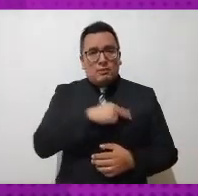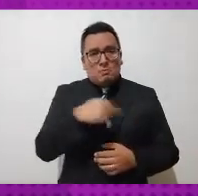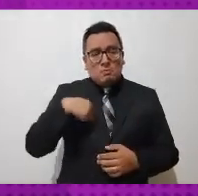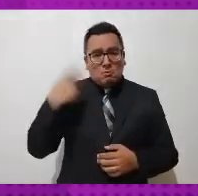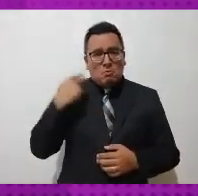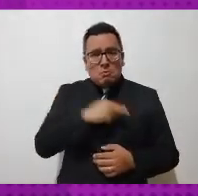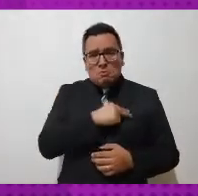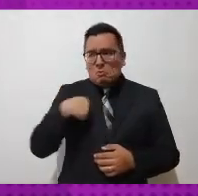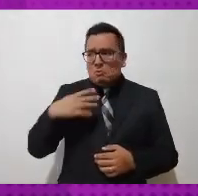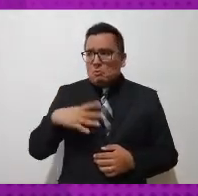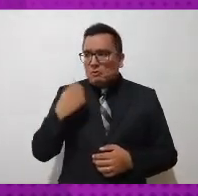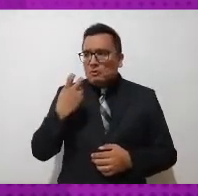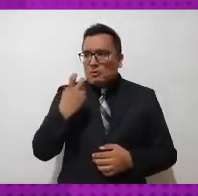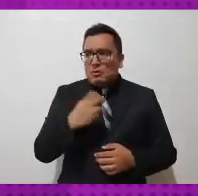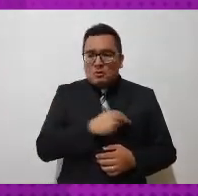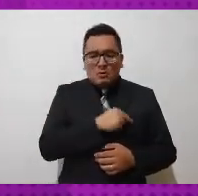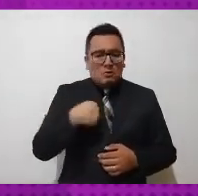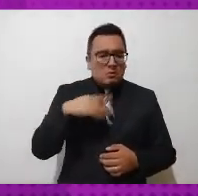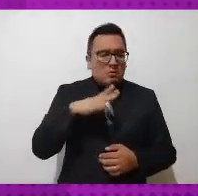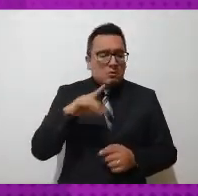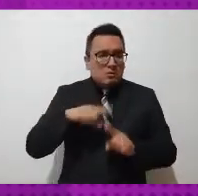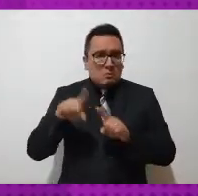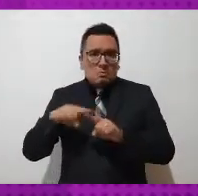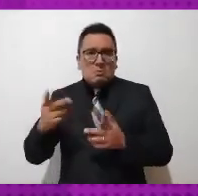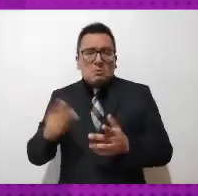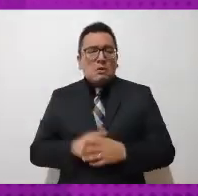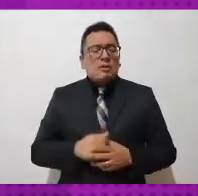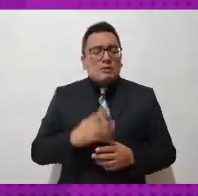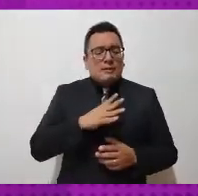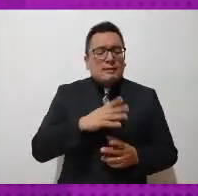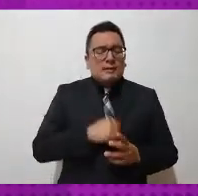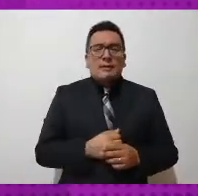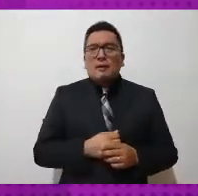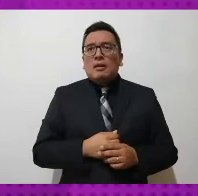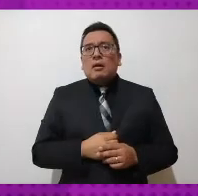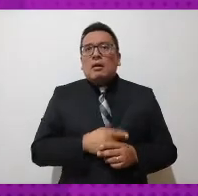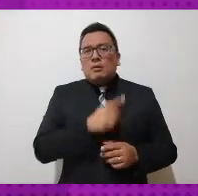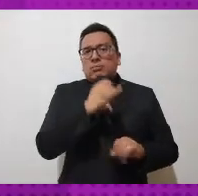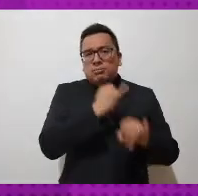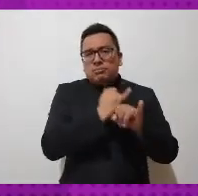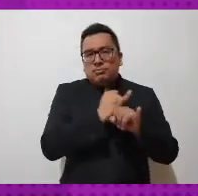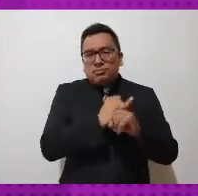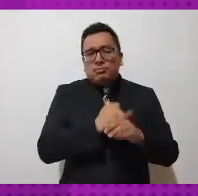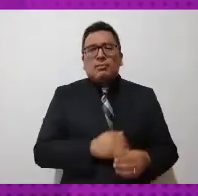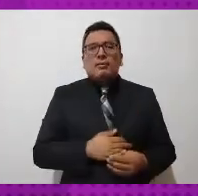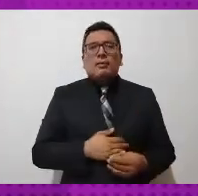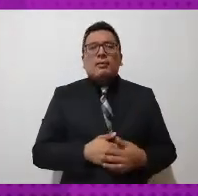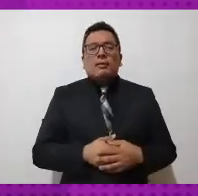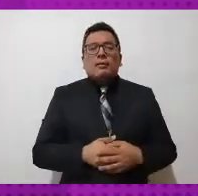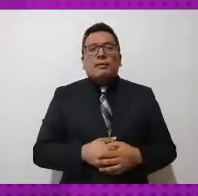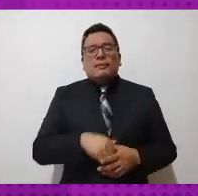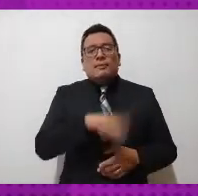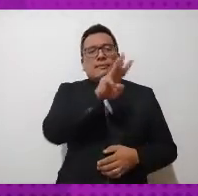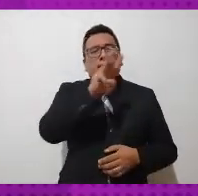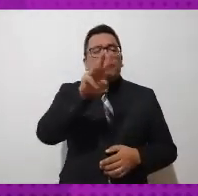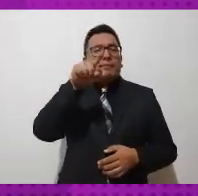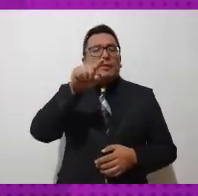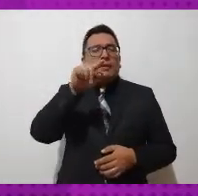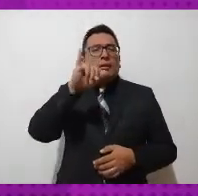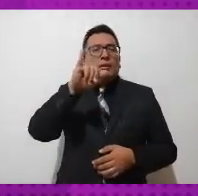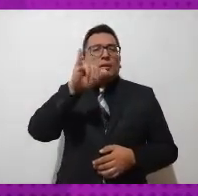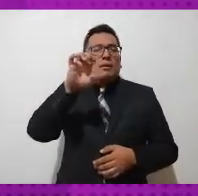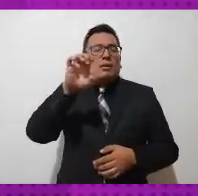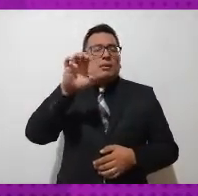estamos trabajando mucho en estos temas. Tenemos varios manuales, por ejemplo, que están dentro de nuestra página. Yo los invito a visitar nuestra página